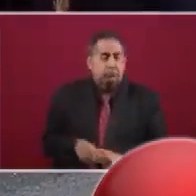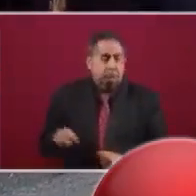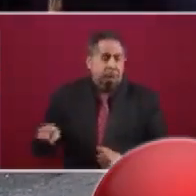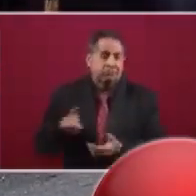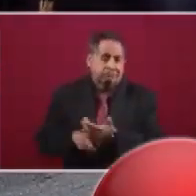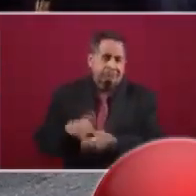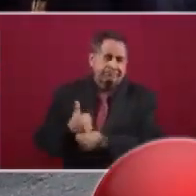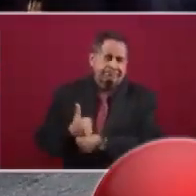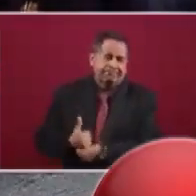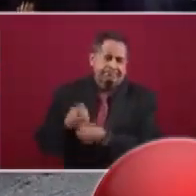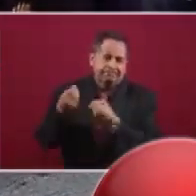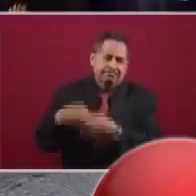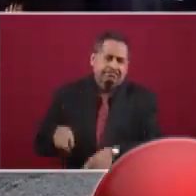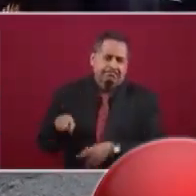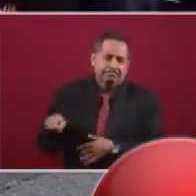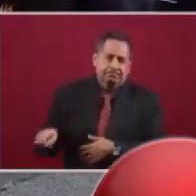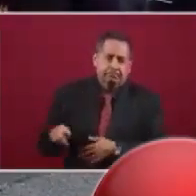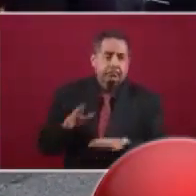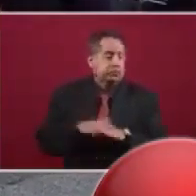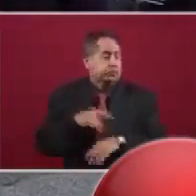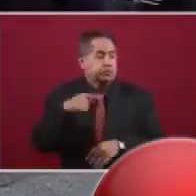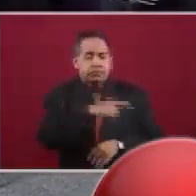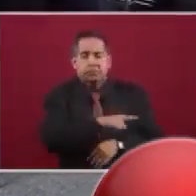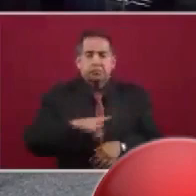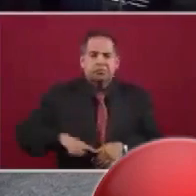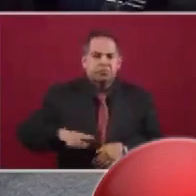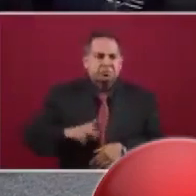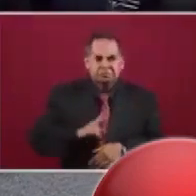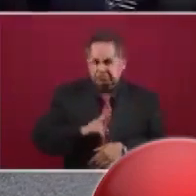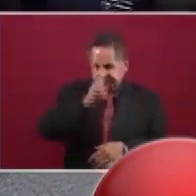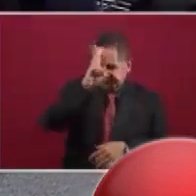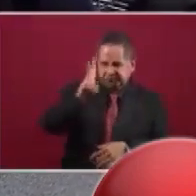víctima de la represión